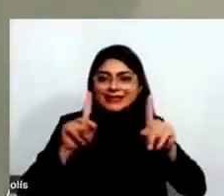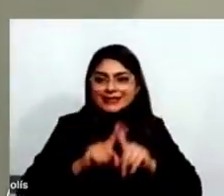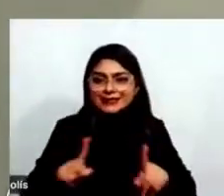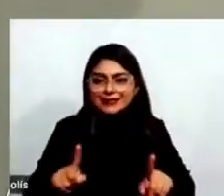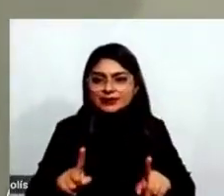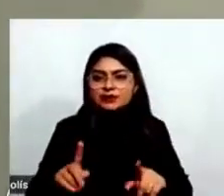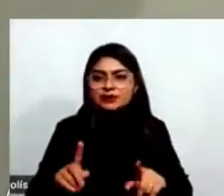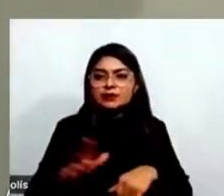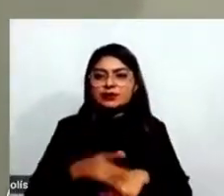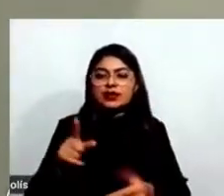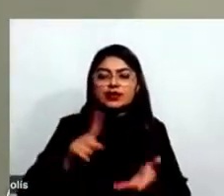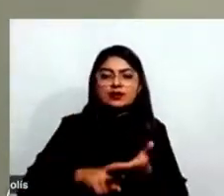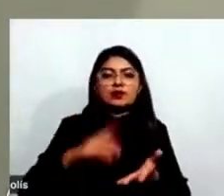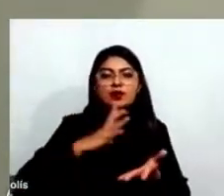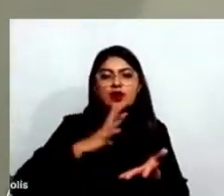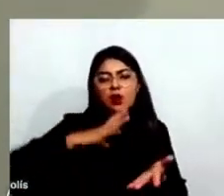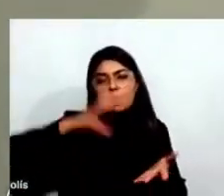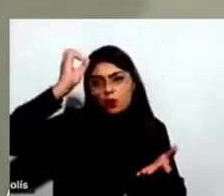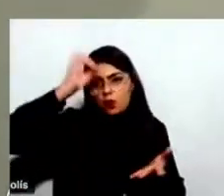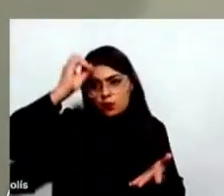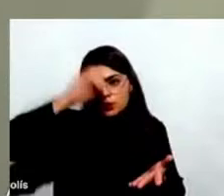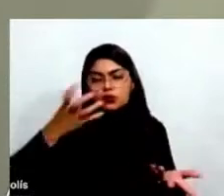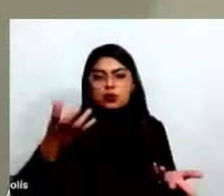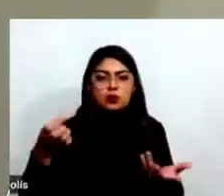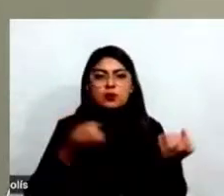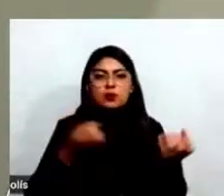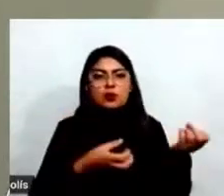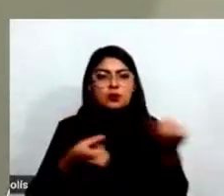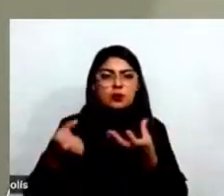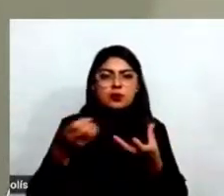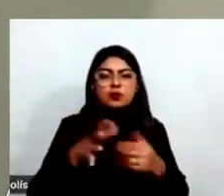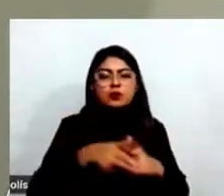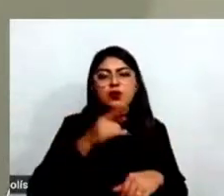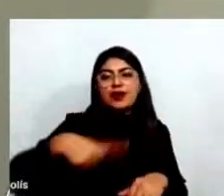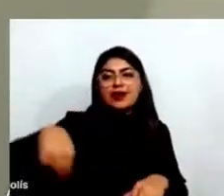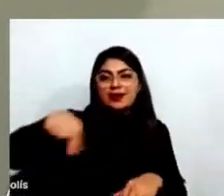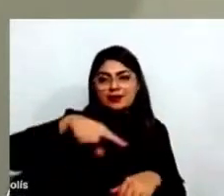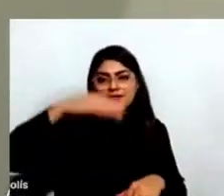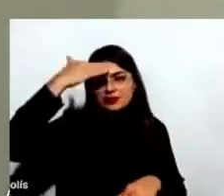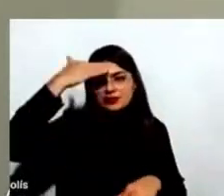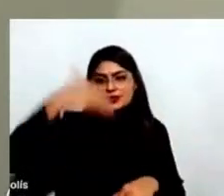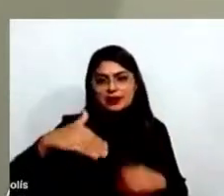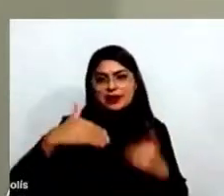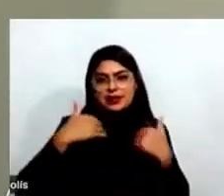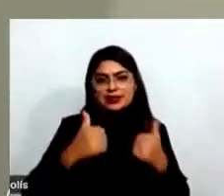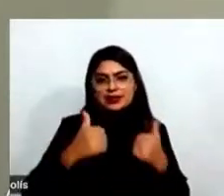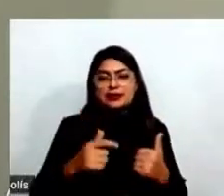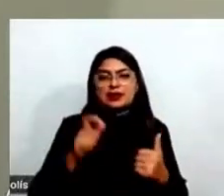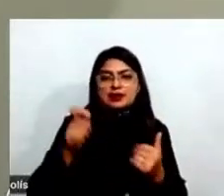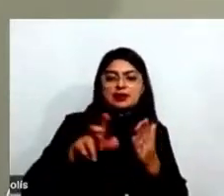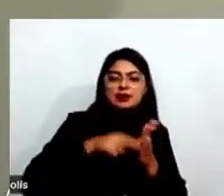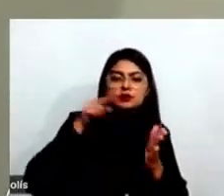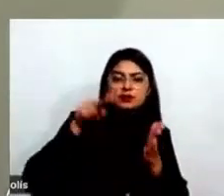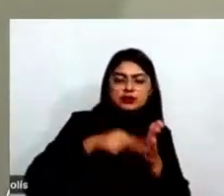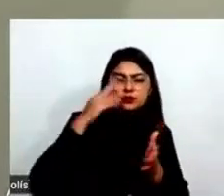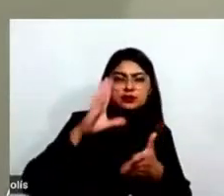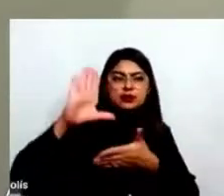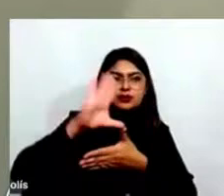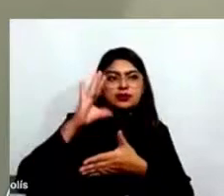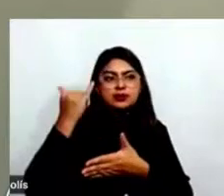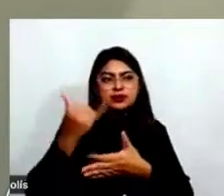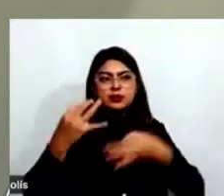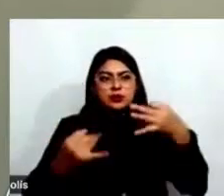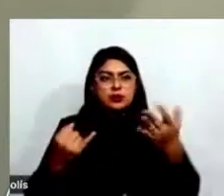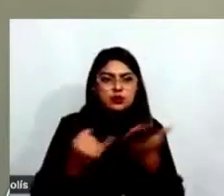discusiones. Porque para los que están familiarizados un poco con la Convención Americana y la jurisprudencia de la Corte, saben que el artículo 8,